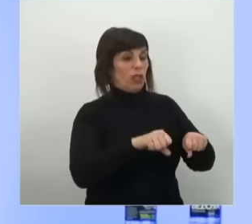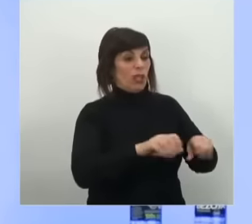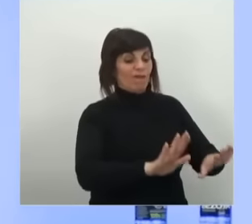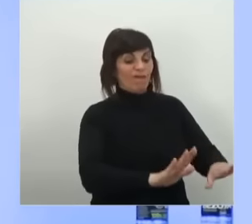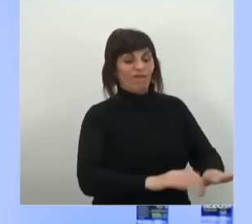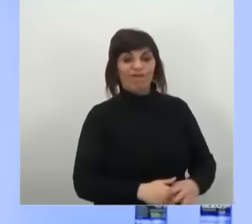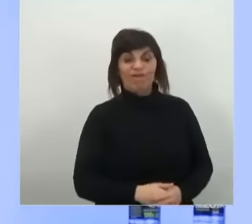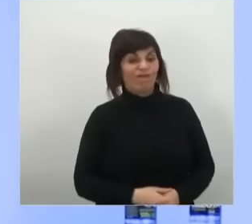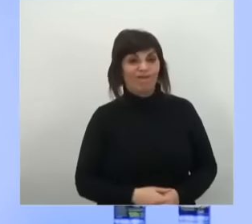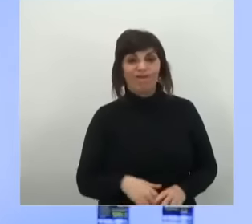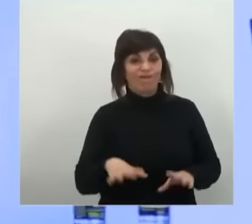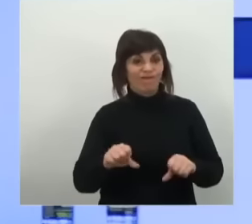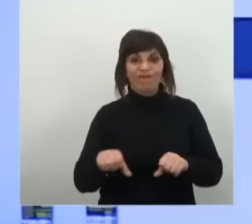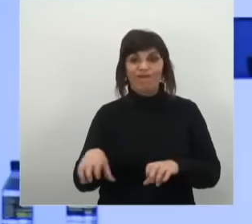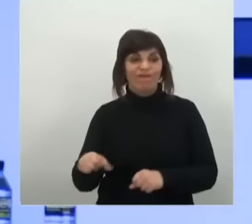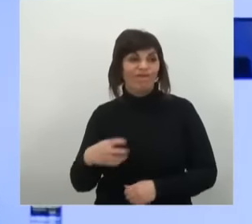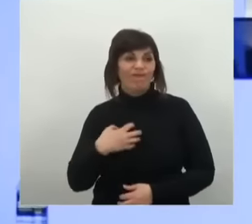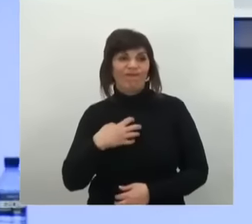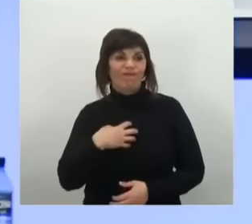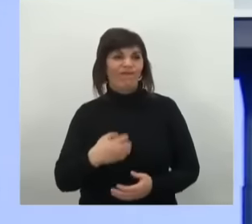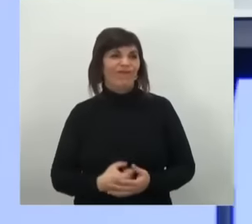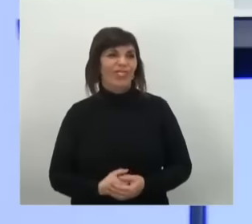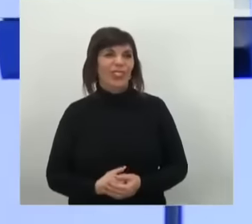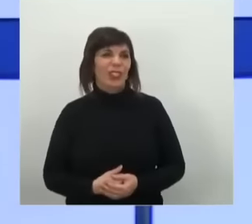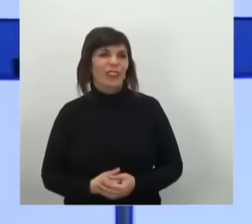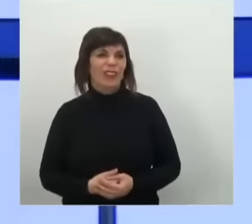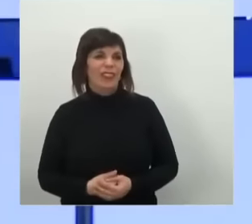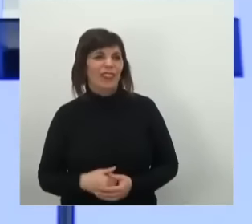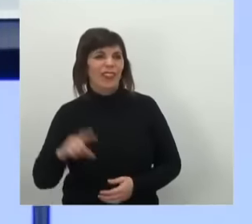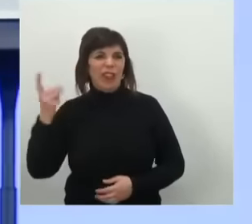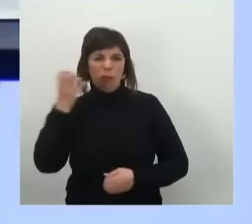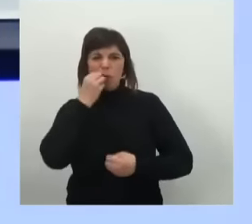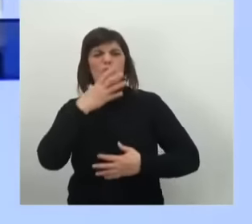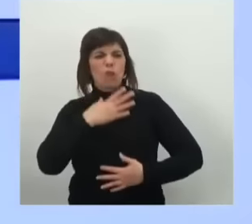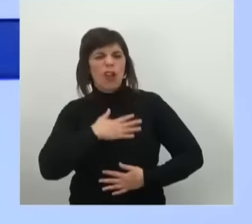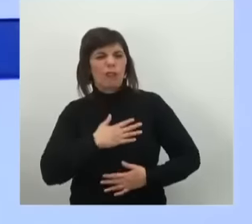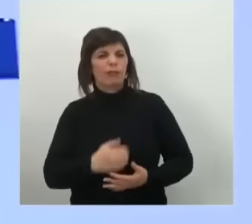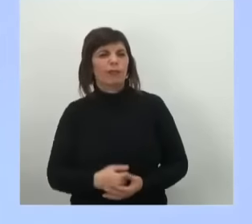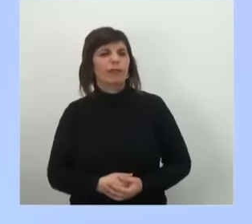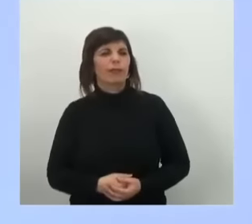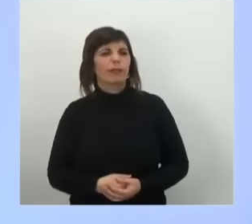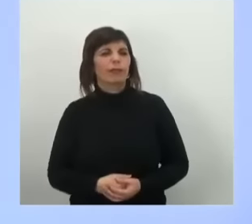y llegar a la casa a decir a los chicos Dios es bueno